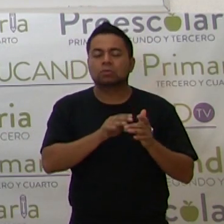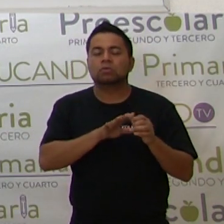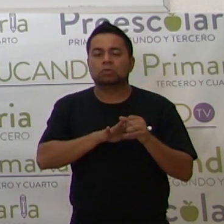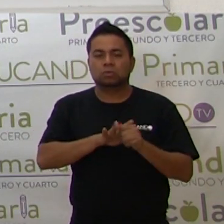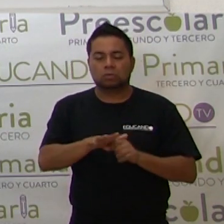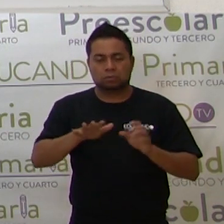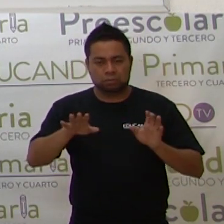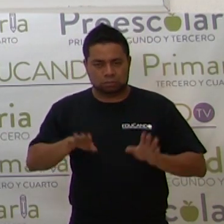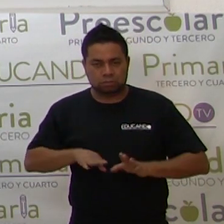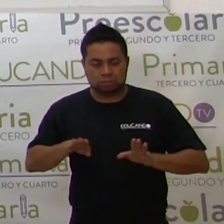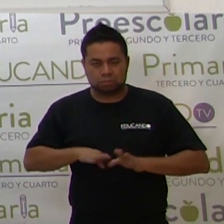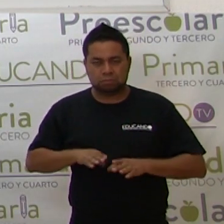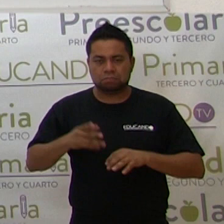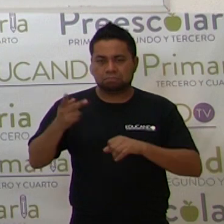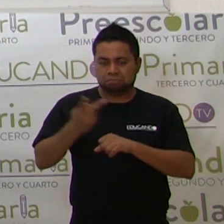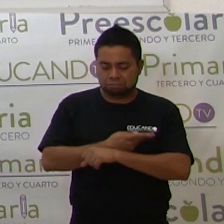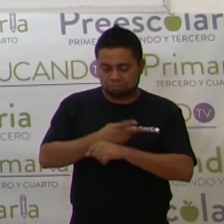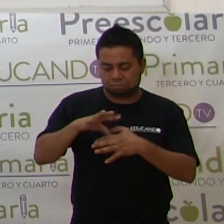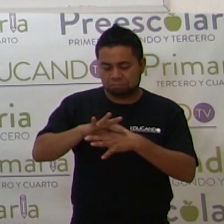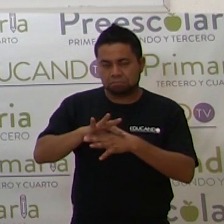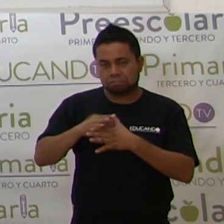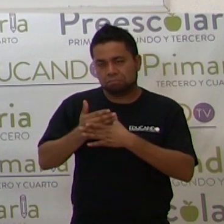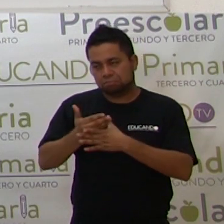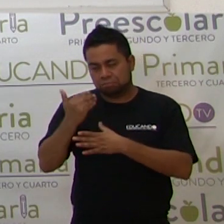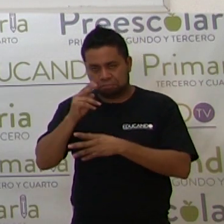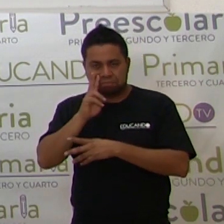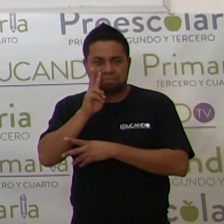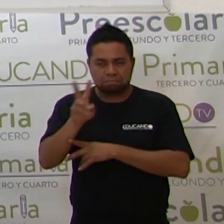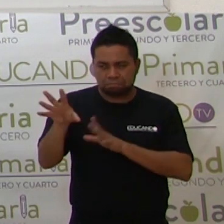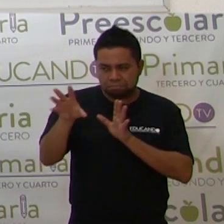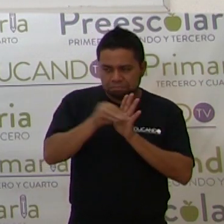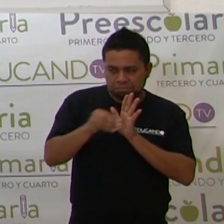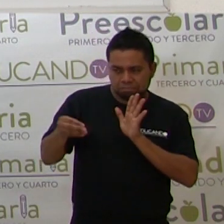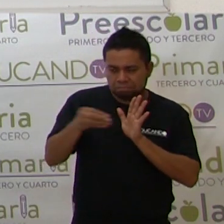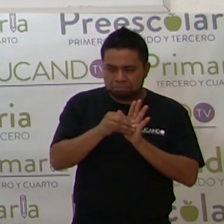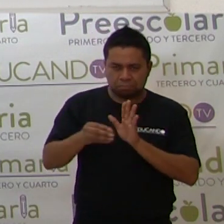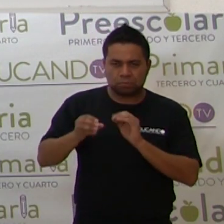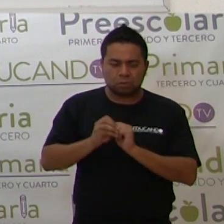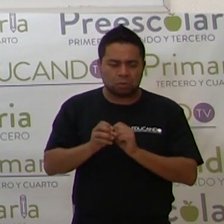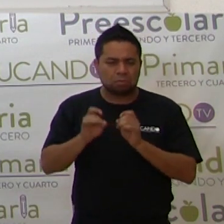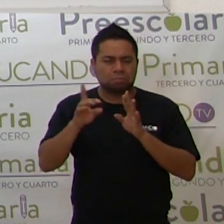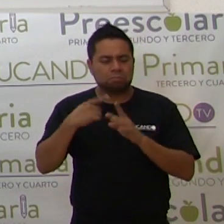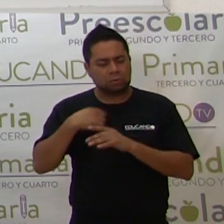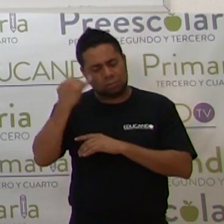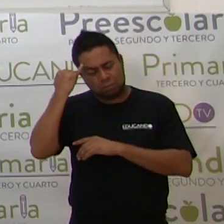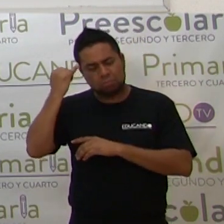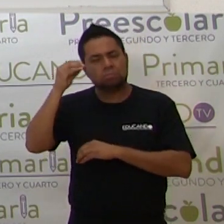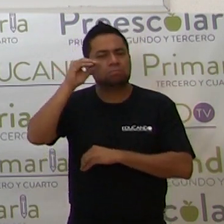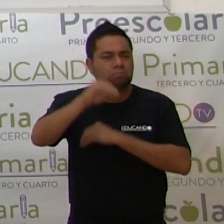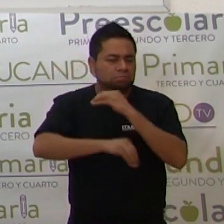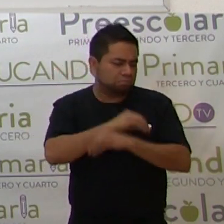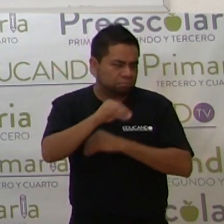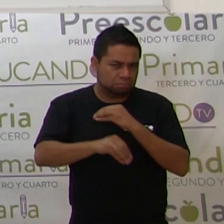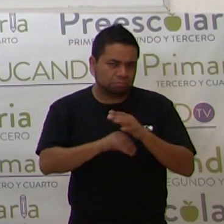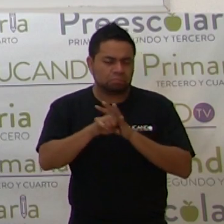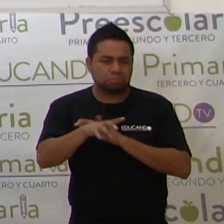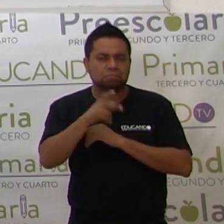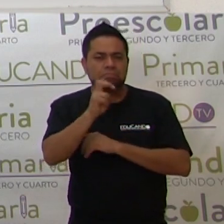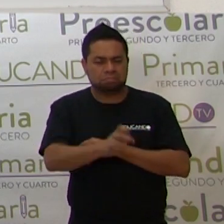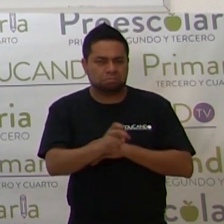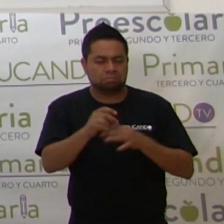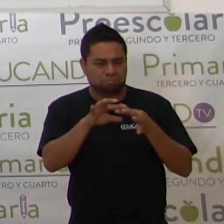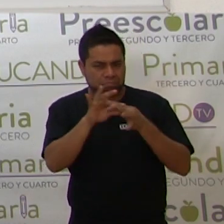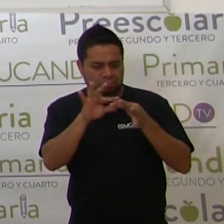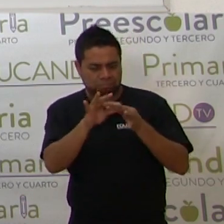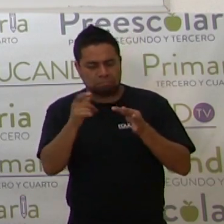cada uno de los hechos que nosotros observamos o que nosotros queremos contar? ¿Bien? Me refiero a contar cuando